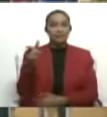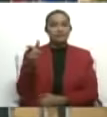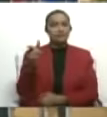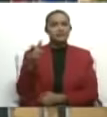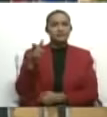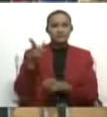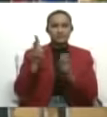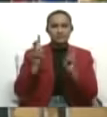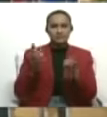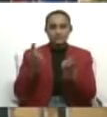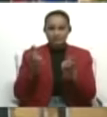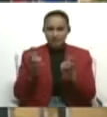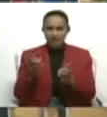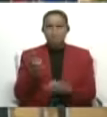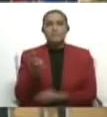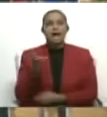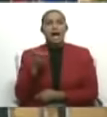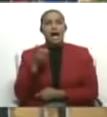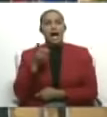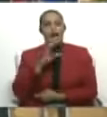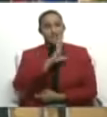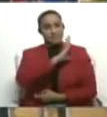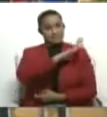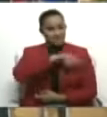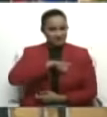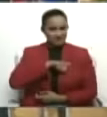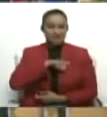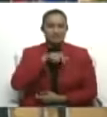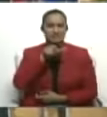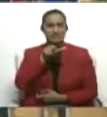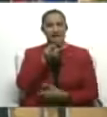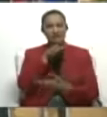el uso y abuso de